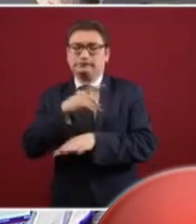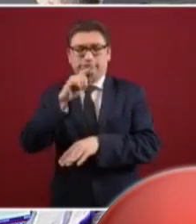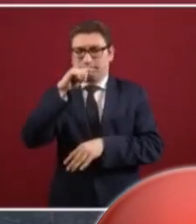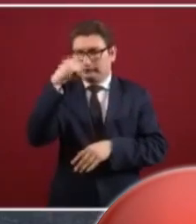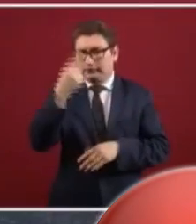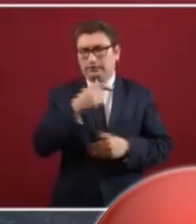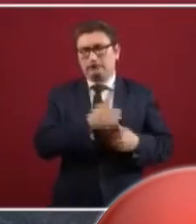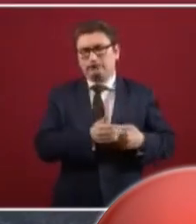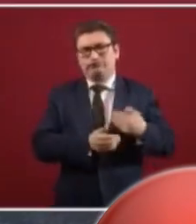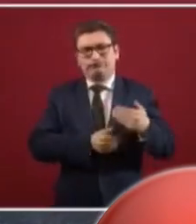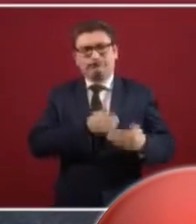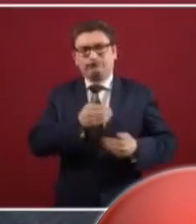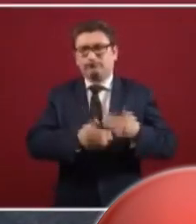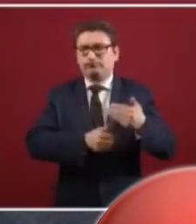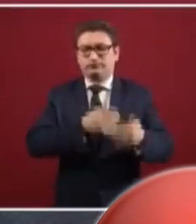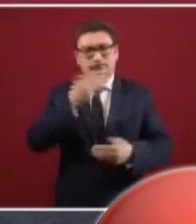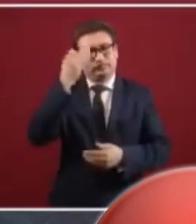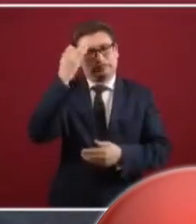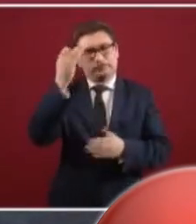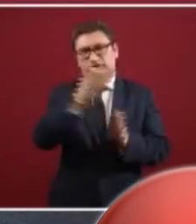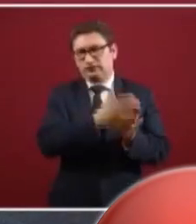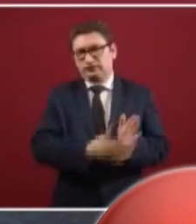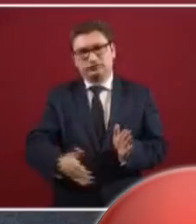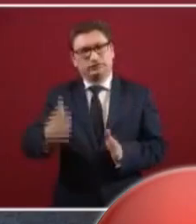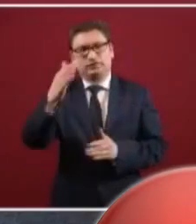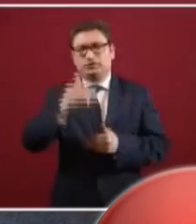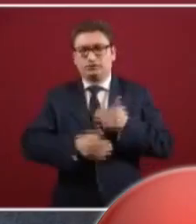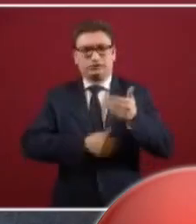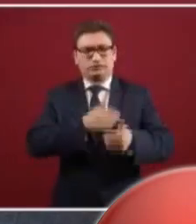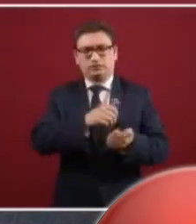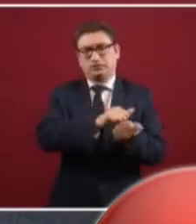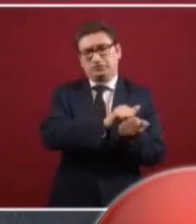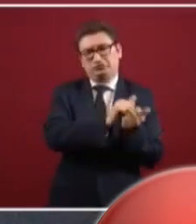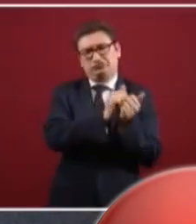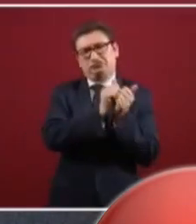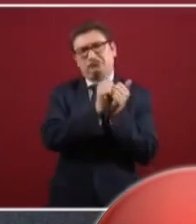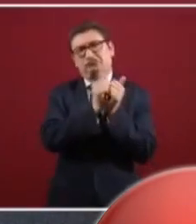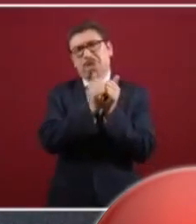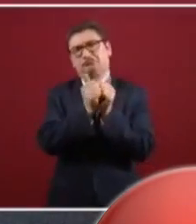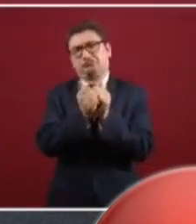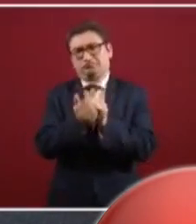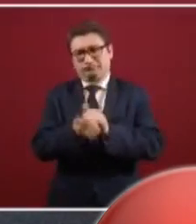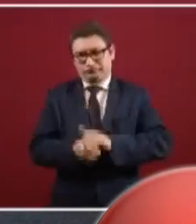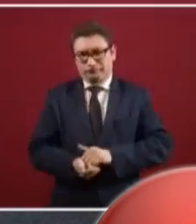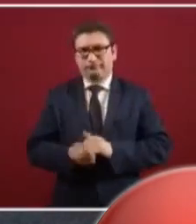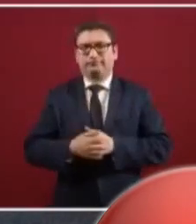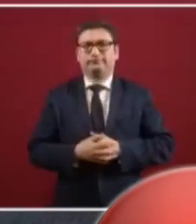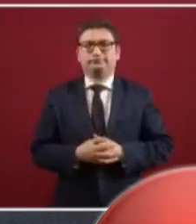Esto es un proceso de transformación que se está llevando a cabo.